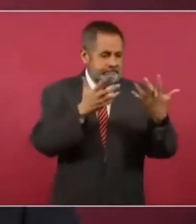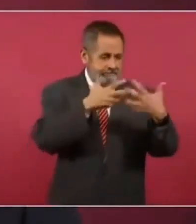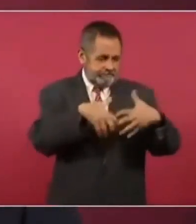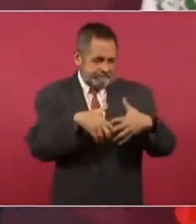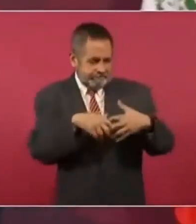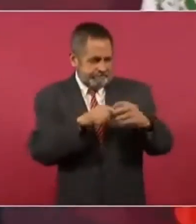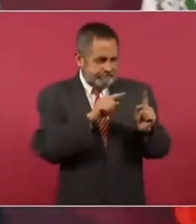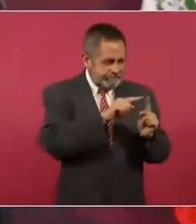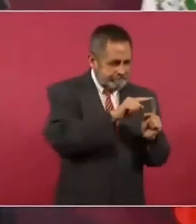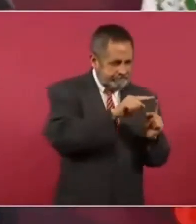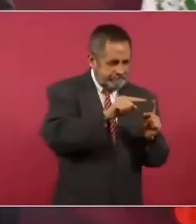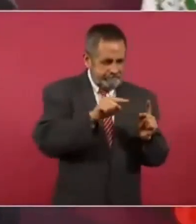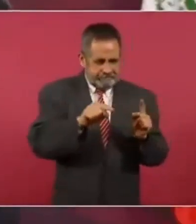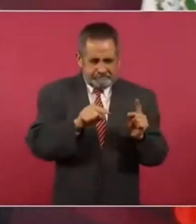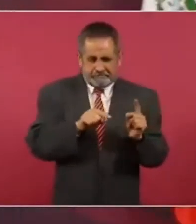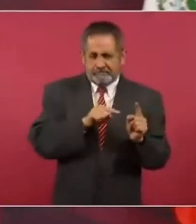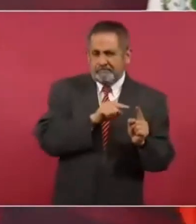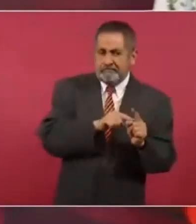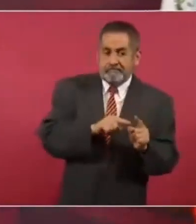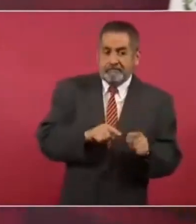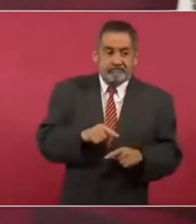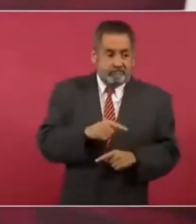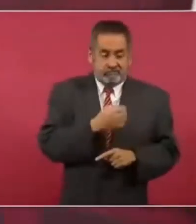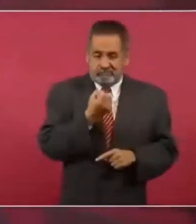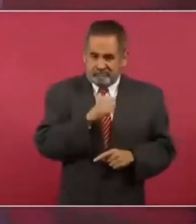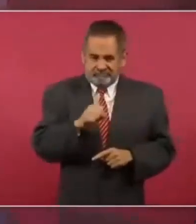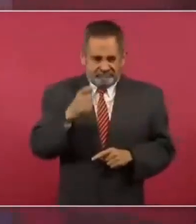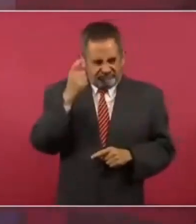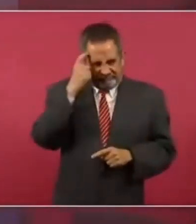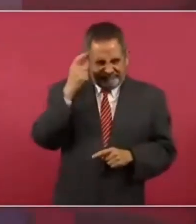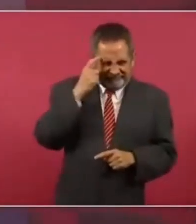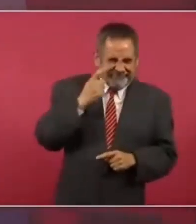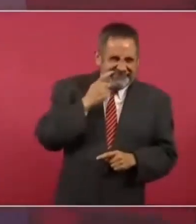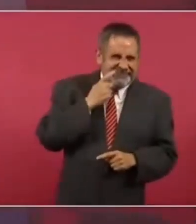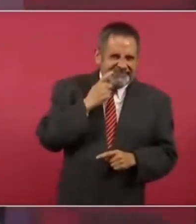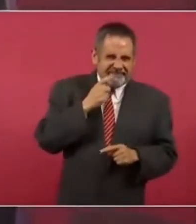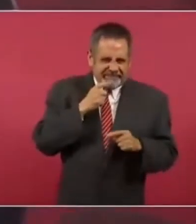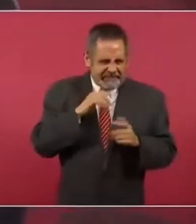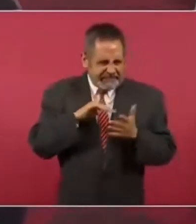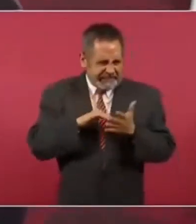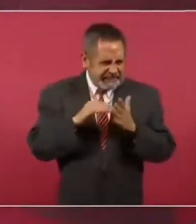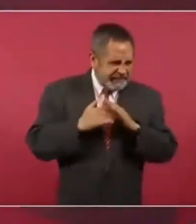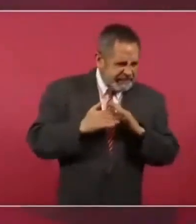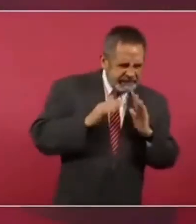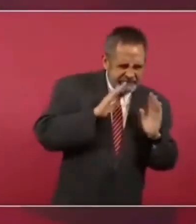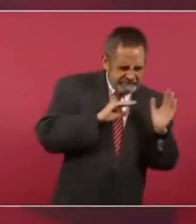porque eran muy buenos para tramar